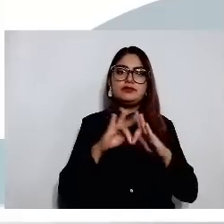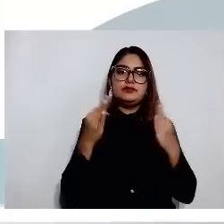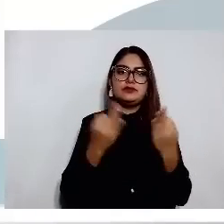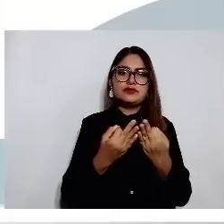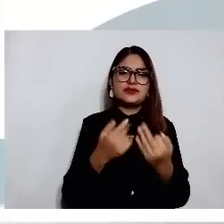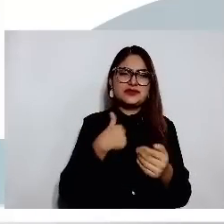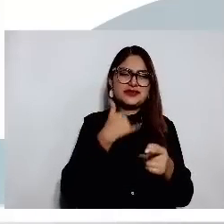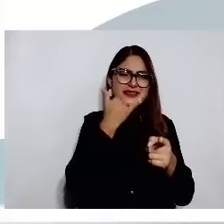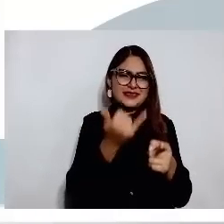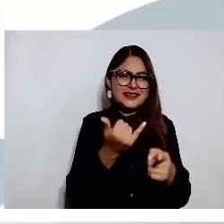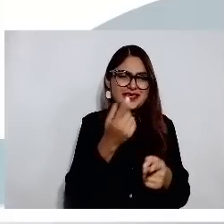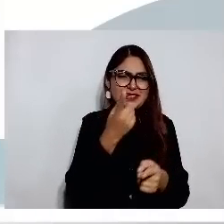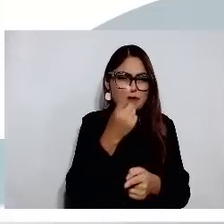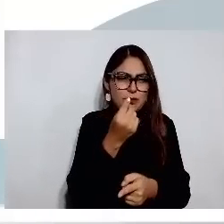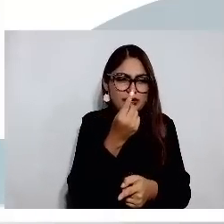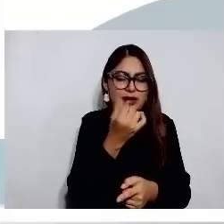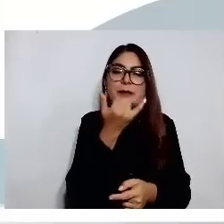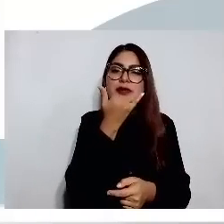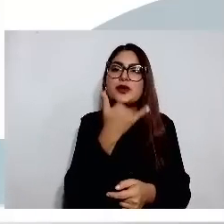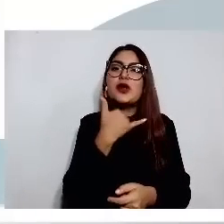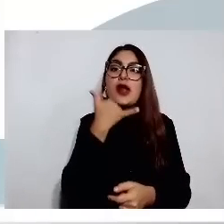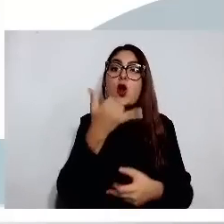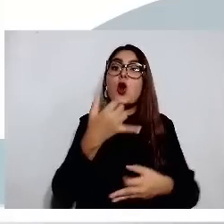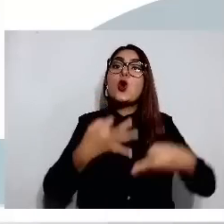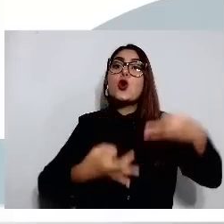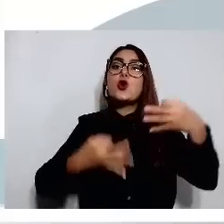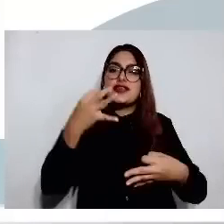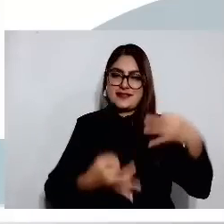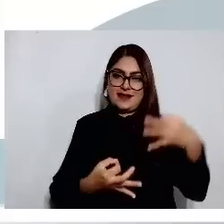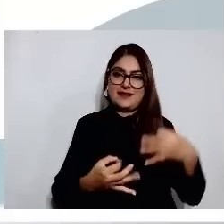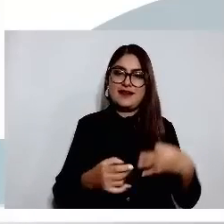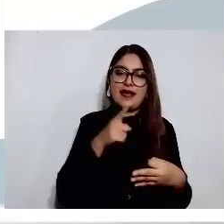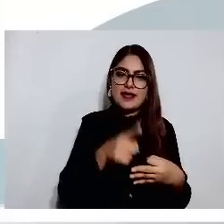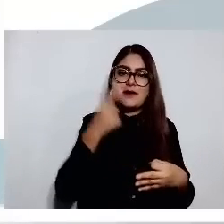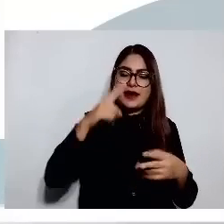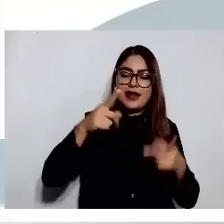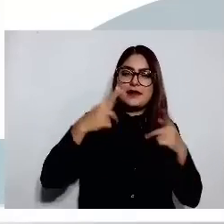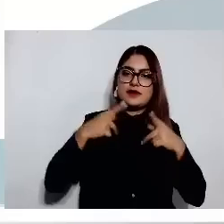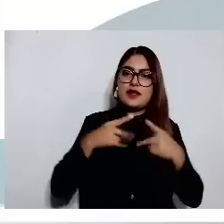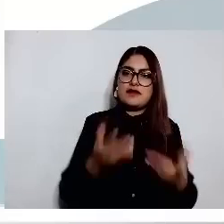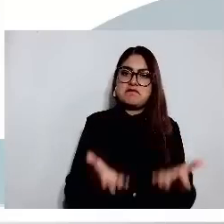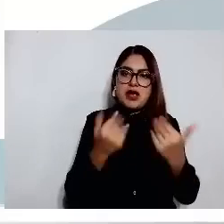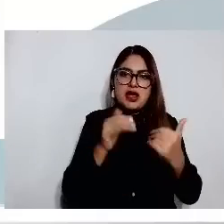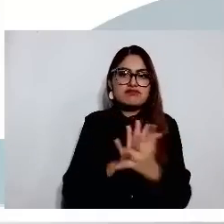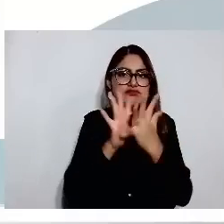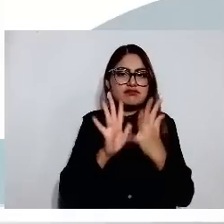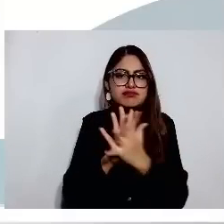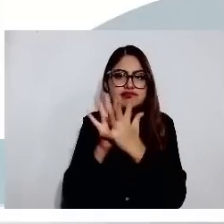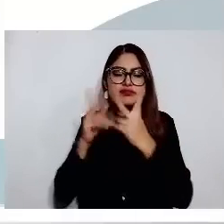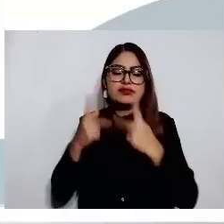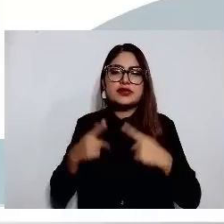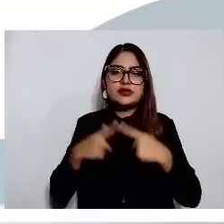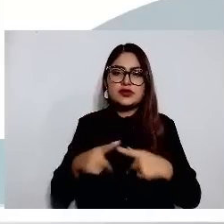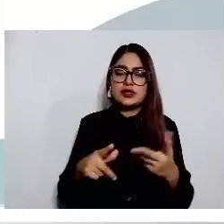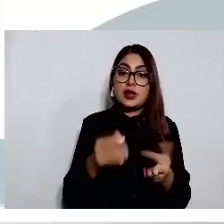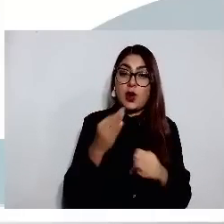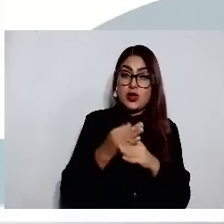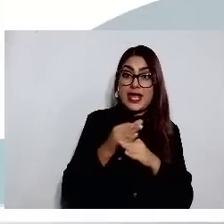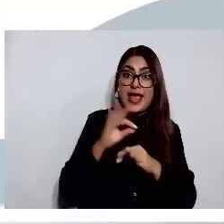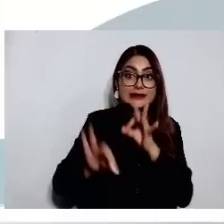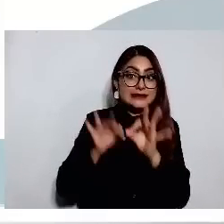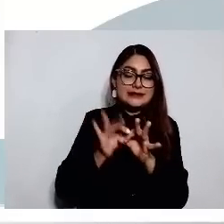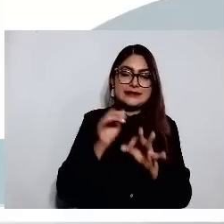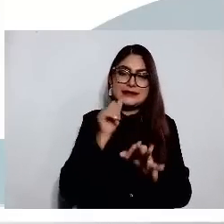judiciales, que buscan dar cabida a la participación ciudadana. Esto todavía se está negociando, pero en el Poder Judicial de